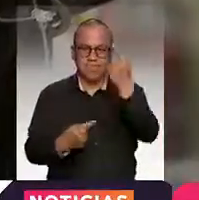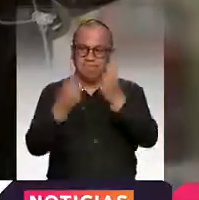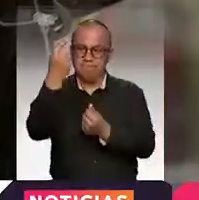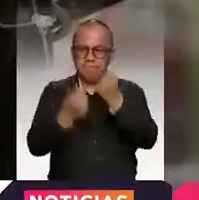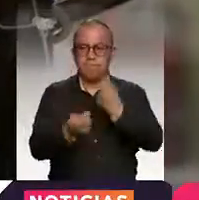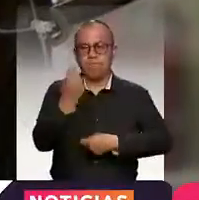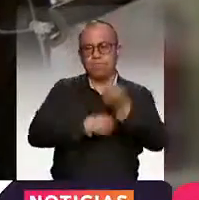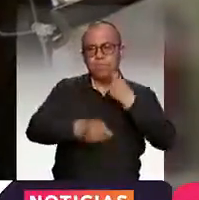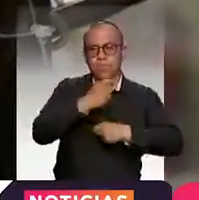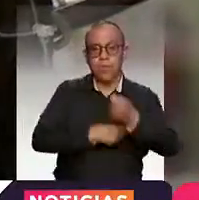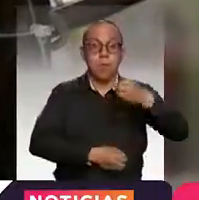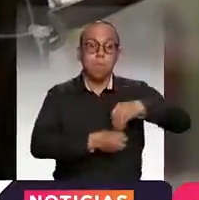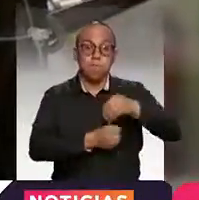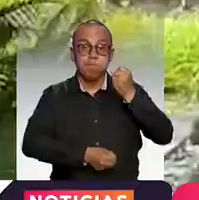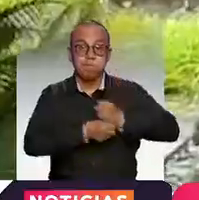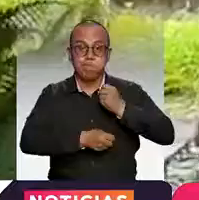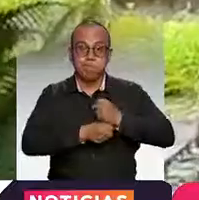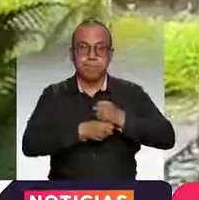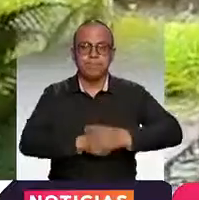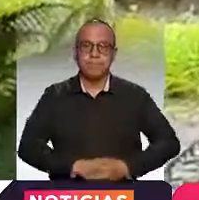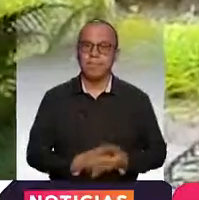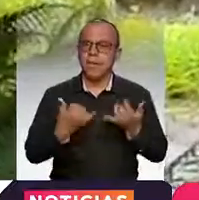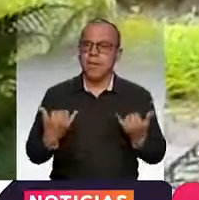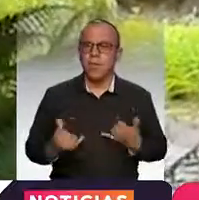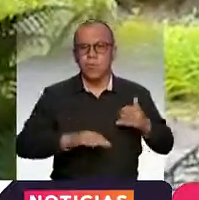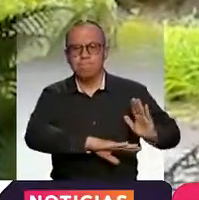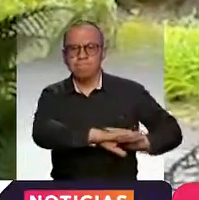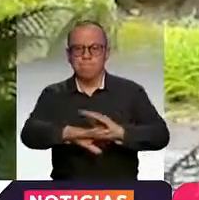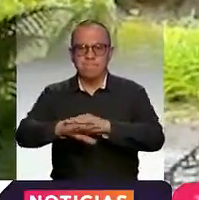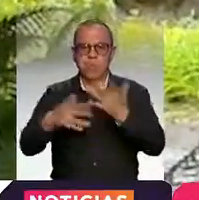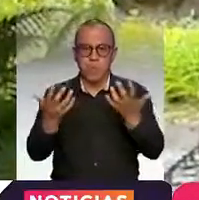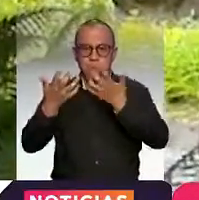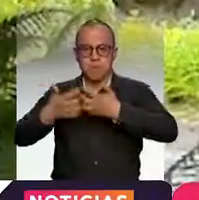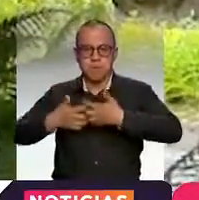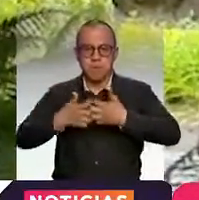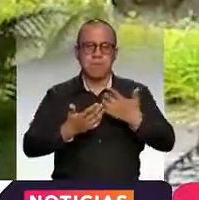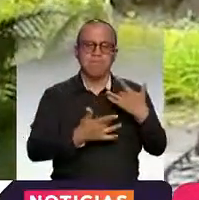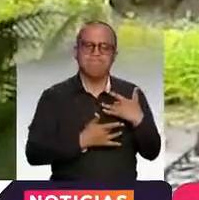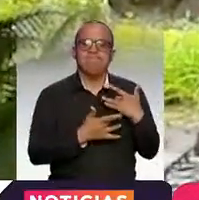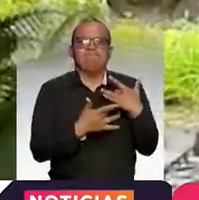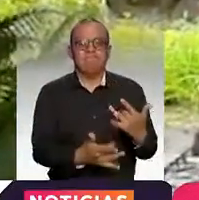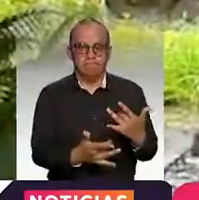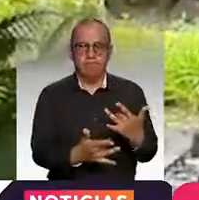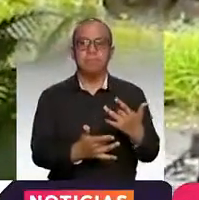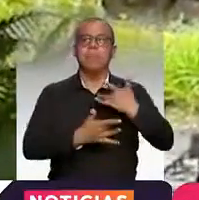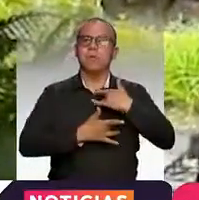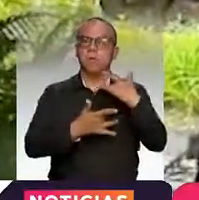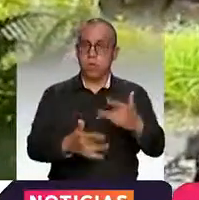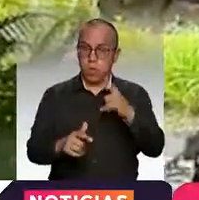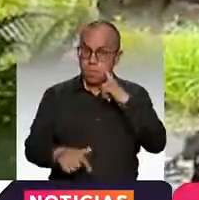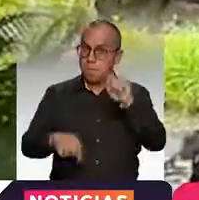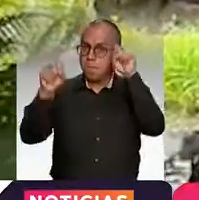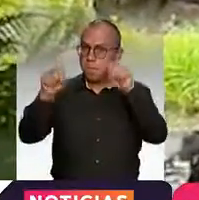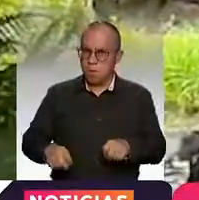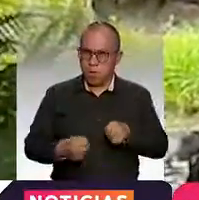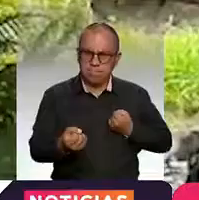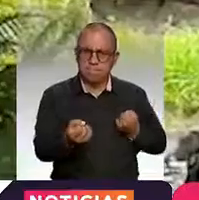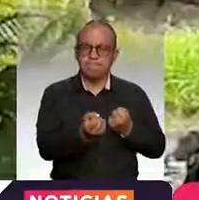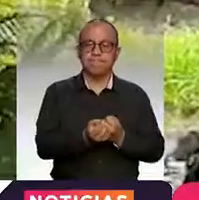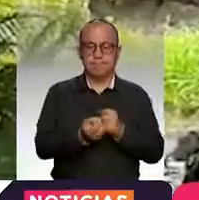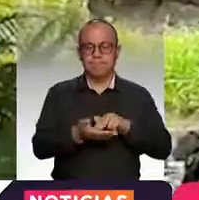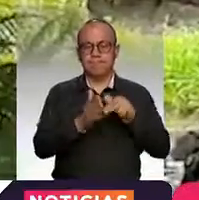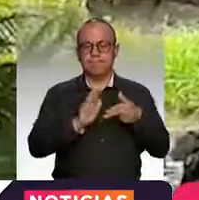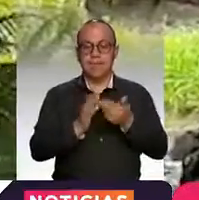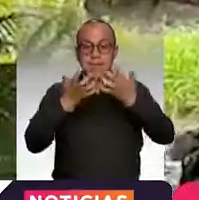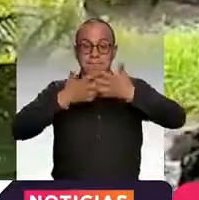el comercio y el empleo. Por eso le hacemos un llamado a los empresarios que voluntariamente lo puedan hacer respaldando esta iniciativa